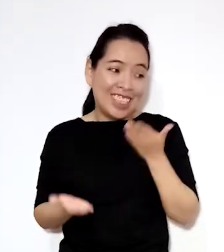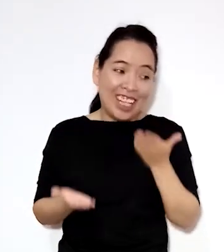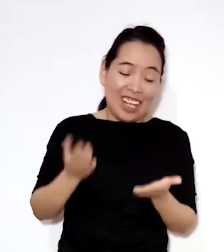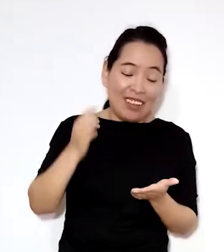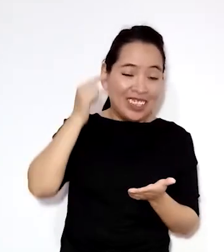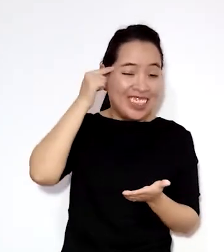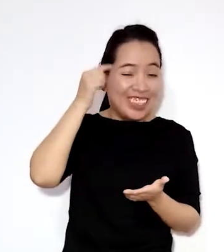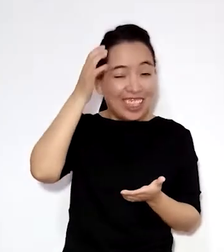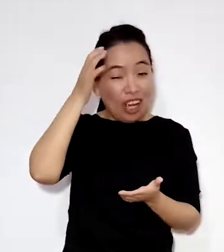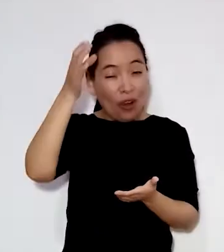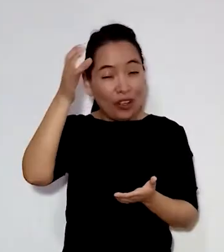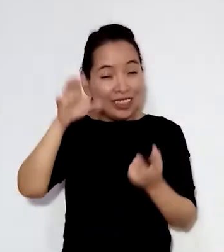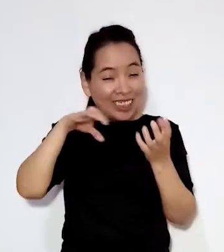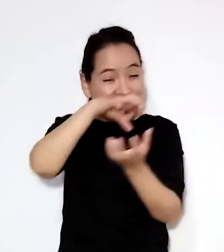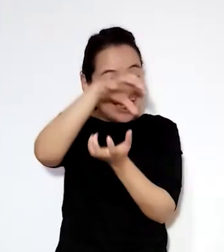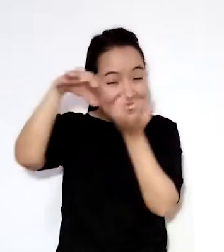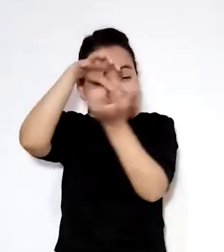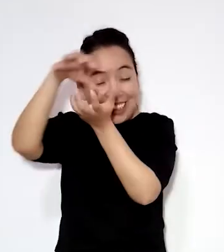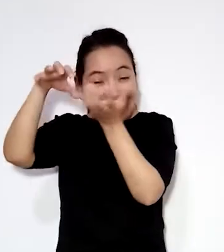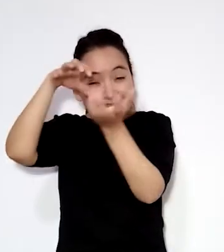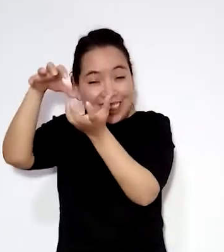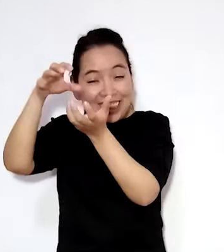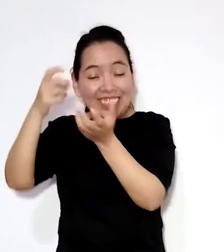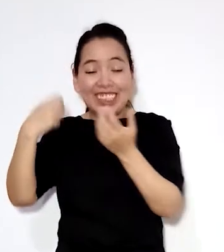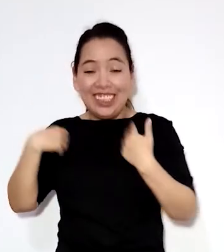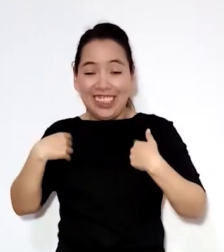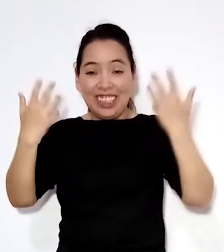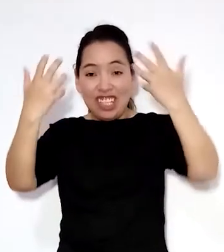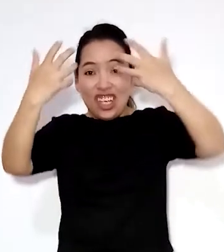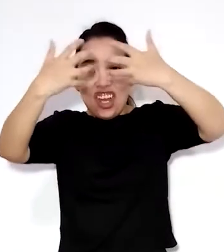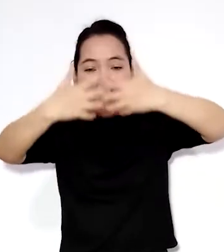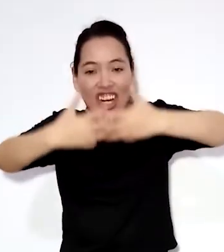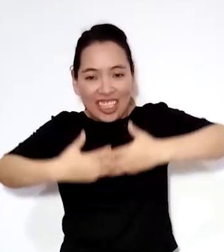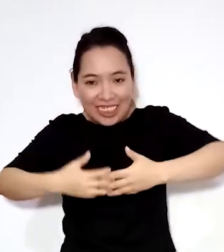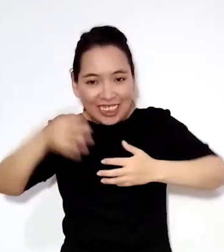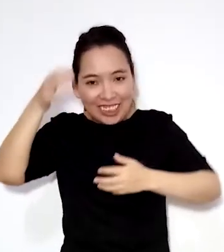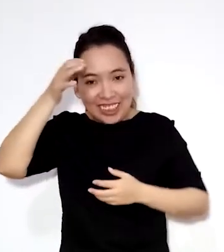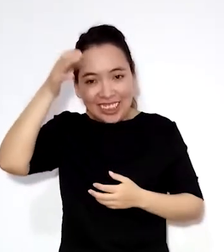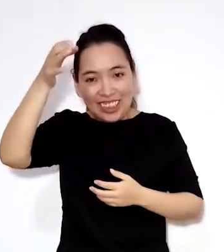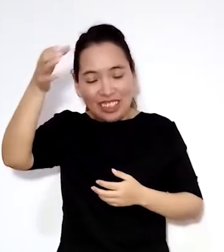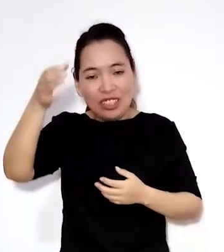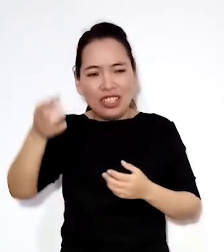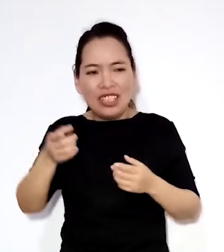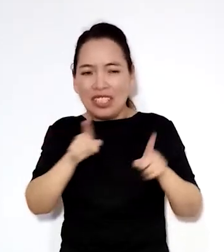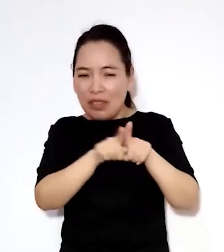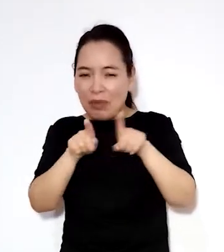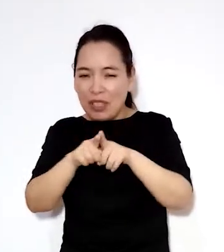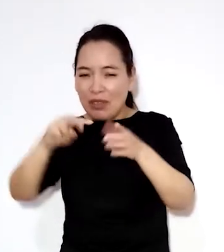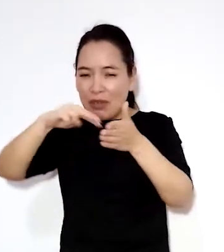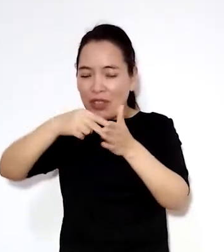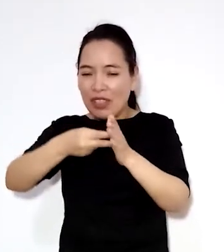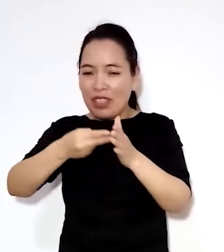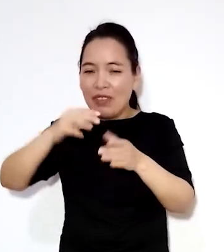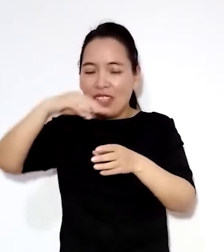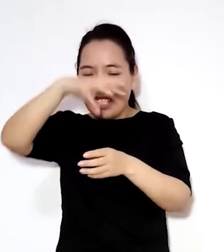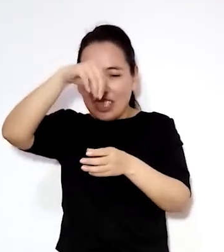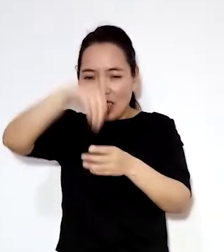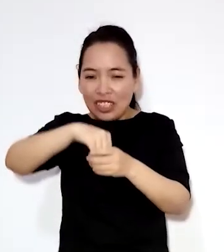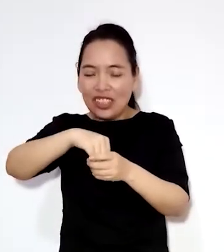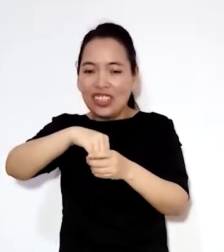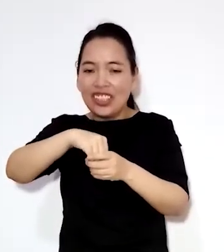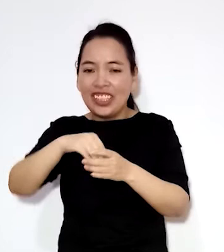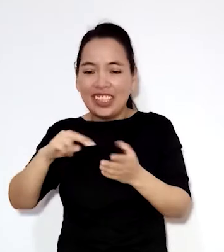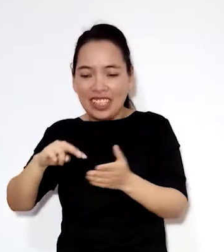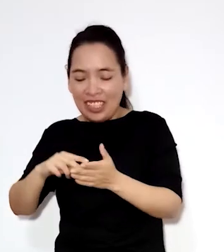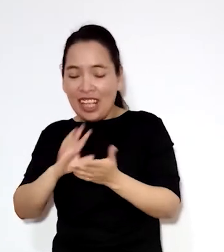haber una confusión conceptual? Sería bueno armonizar los conceptos. ¿Estamos hablando todos de lo mismo cuando hablamos de